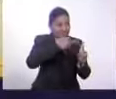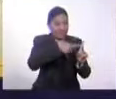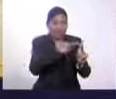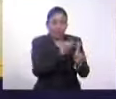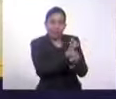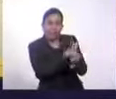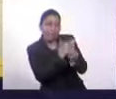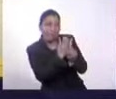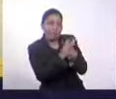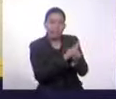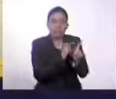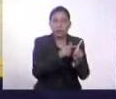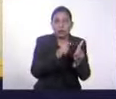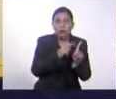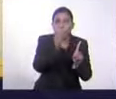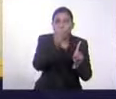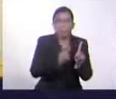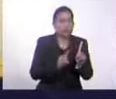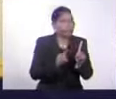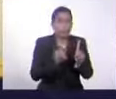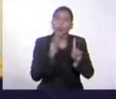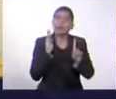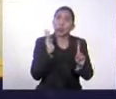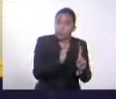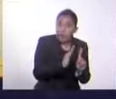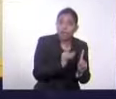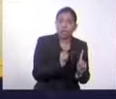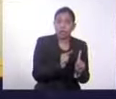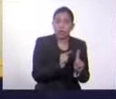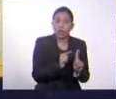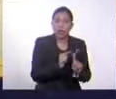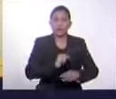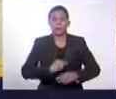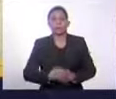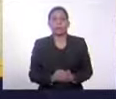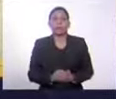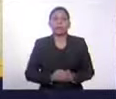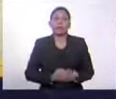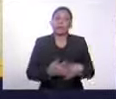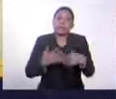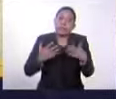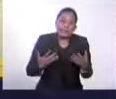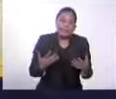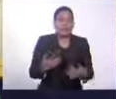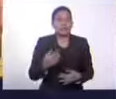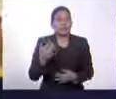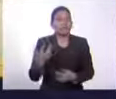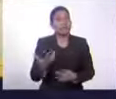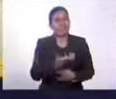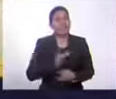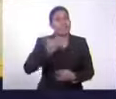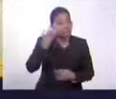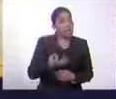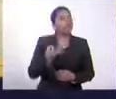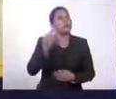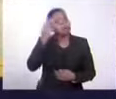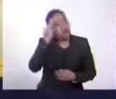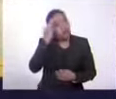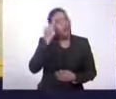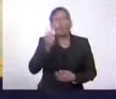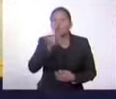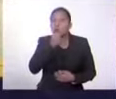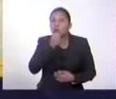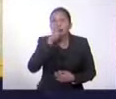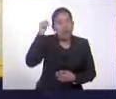de tocarse, ninguna persona. Entonces, por esa razón es de que nosotros tenemos que tener esa orientación, o sea, esa